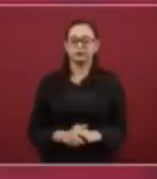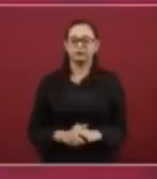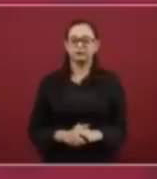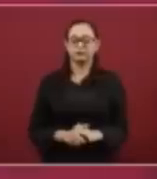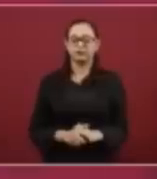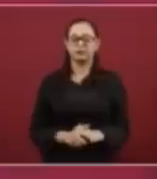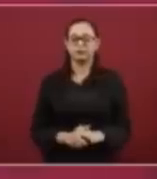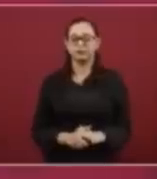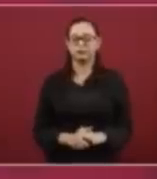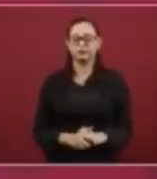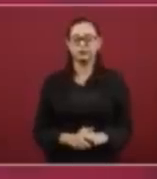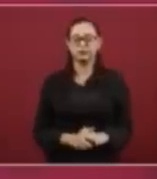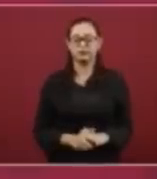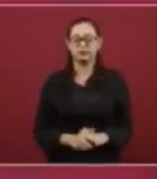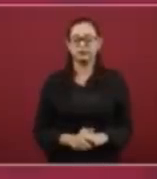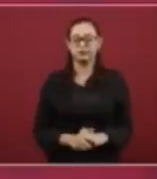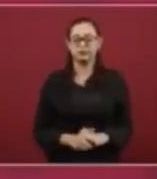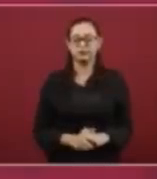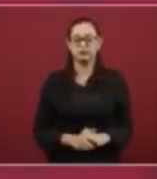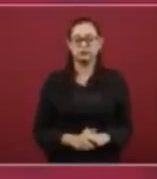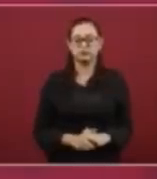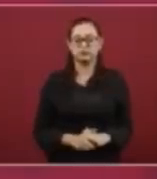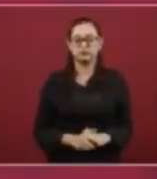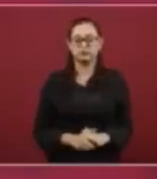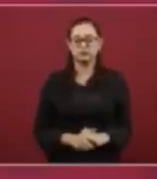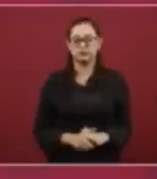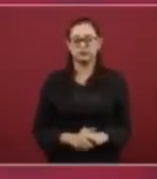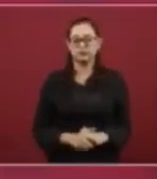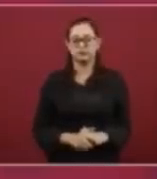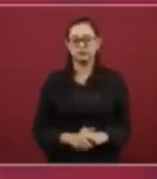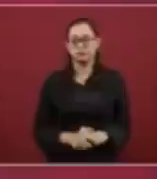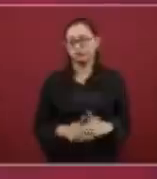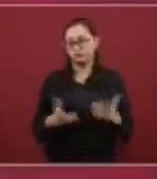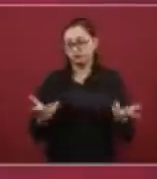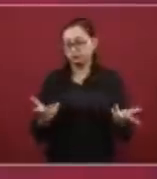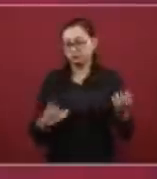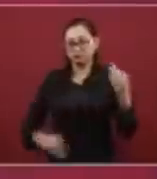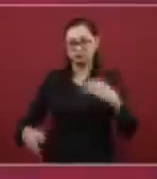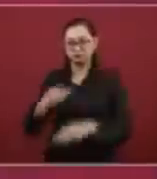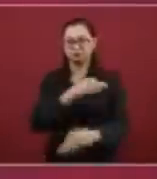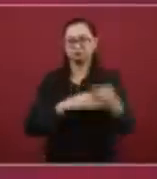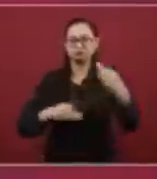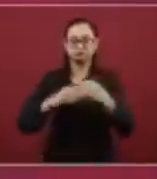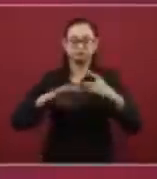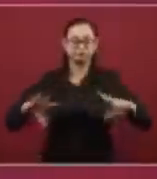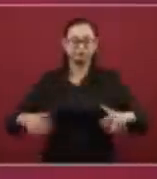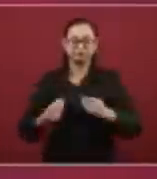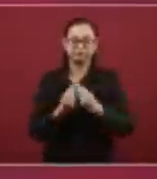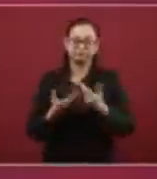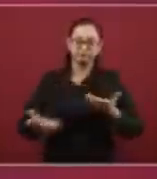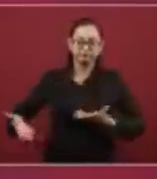porque ¿qué vamos a resolver entre todos? O sea, ¿vamos a